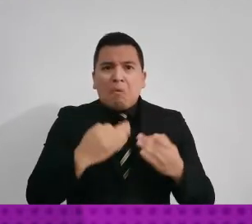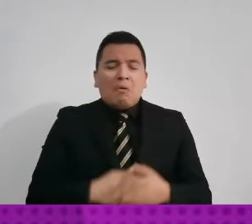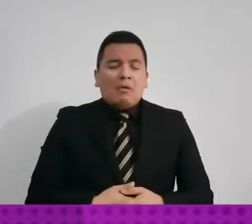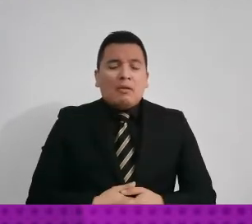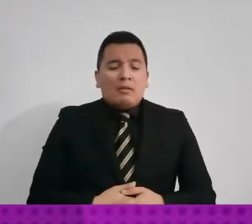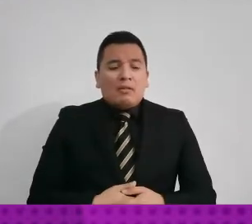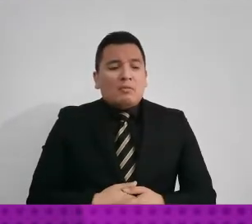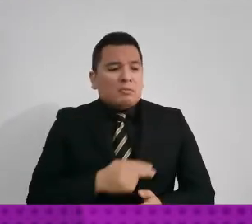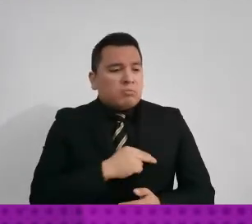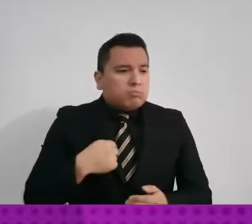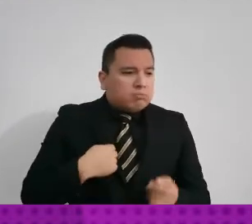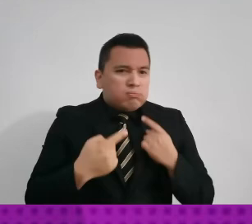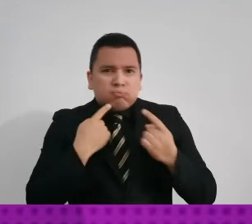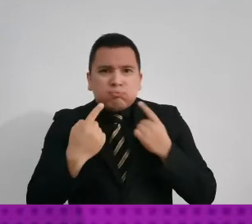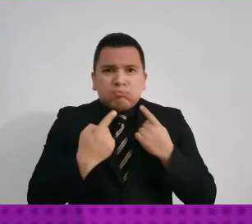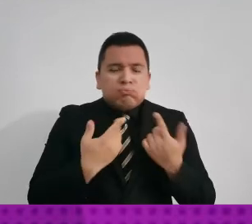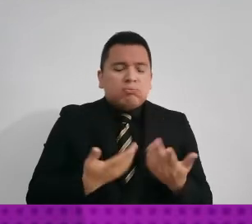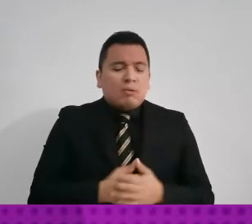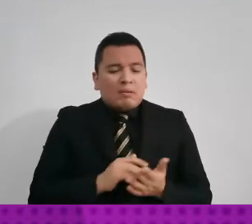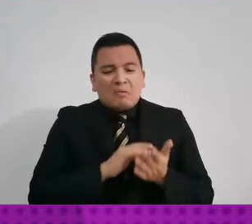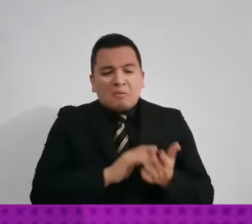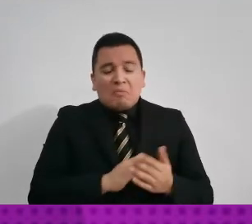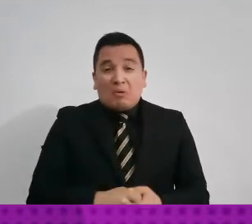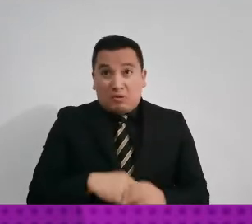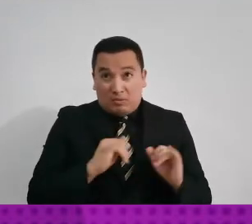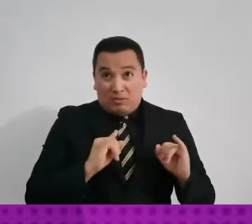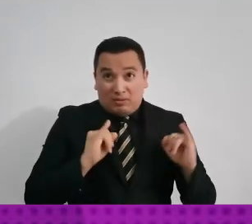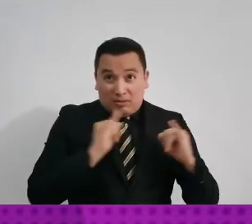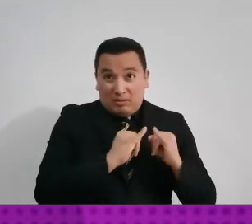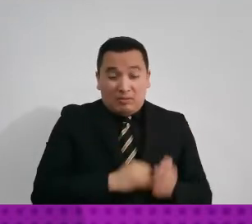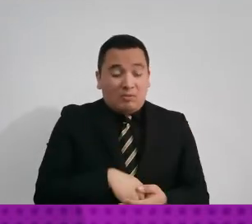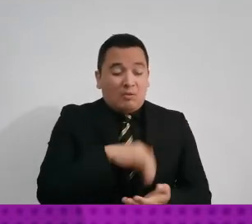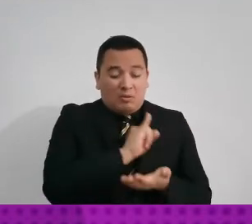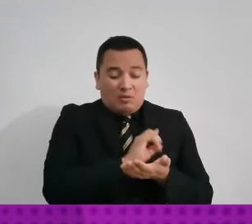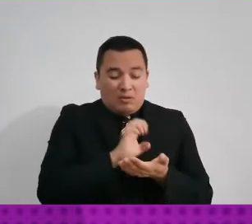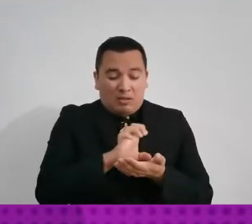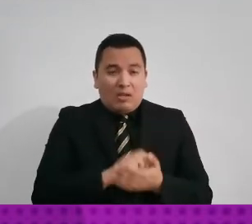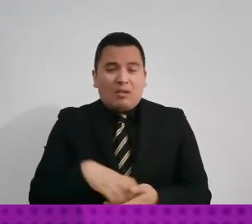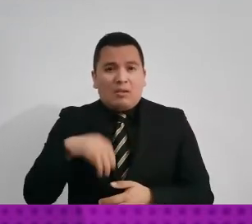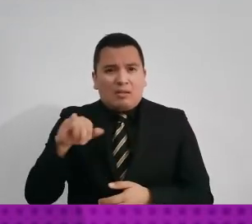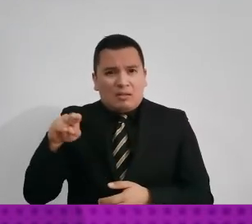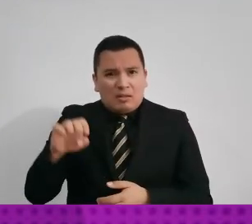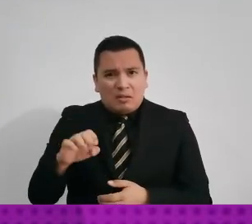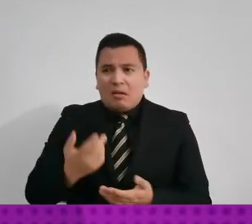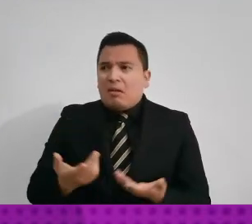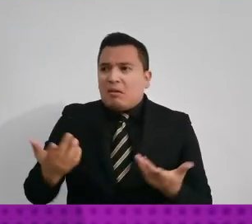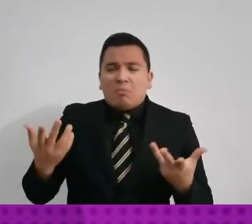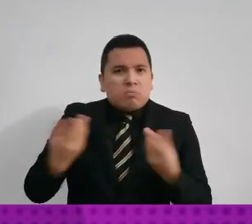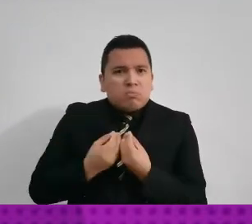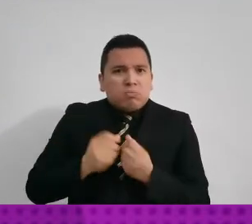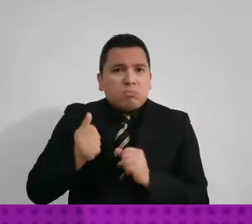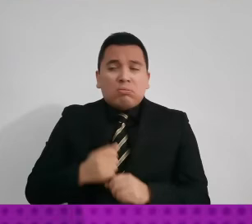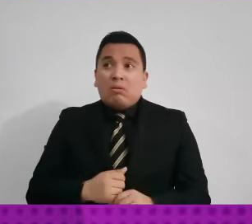nivel nacional de la coordinación que hubo entre el Instituto Electoral de Coahuila, entre el Instituto